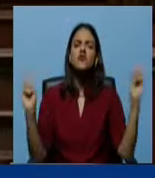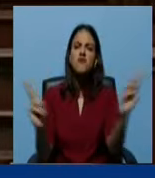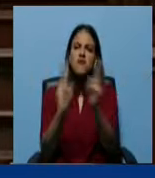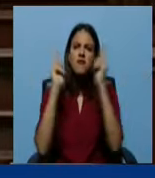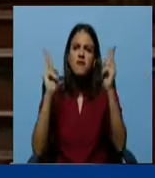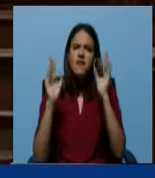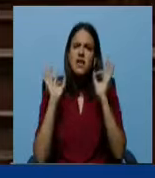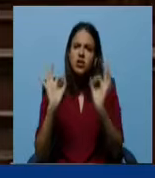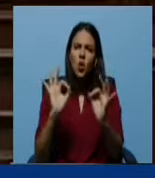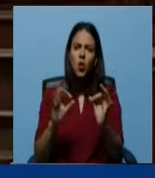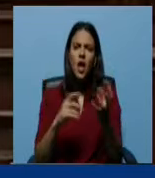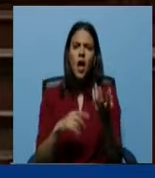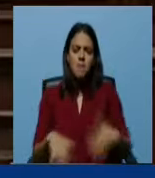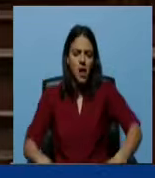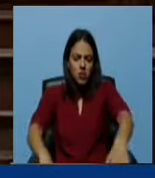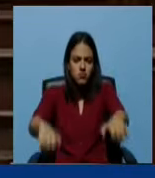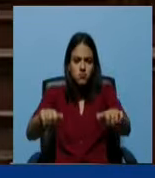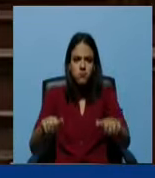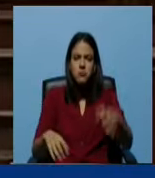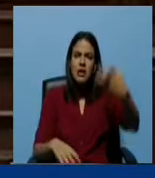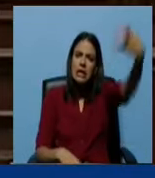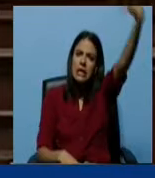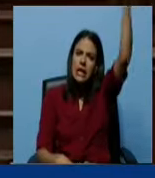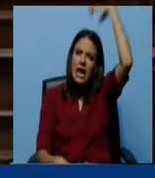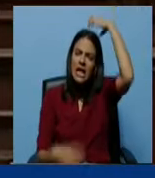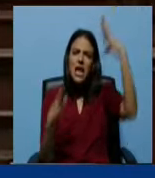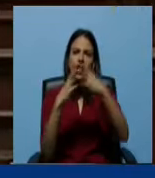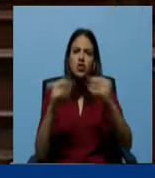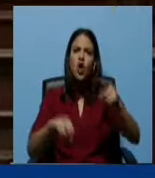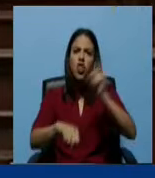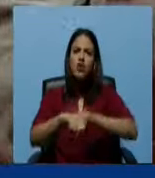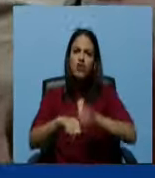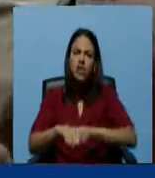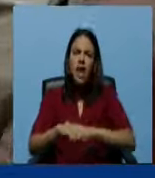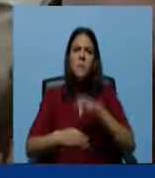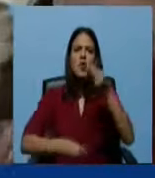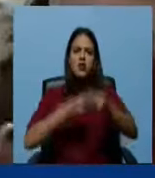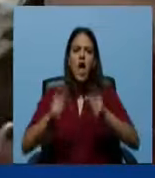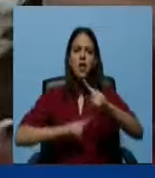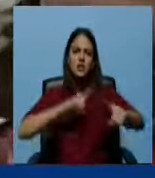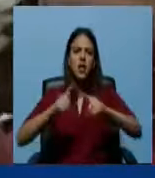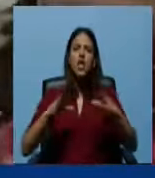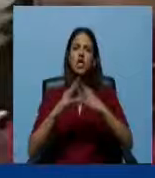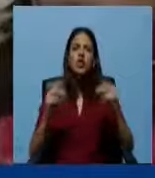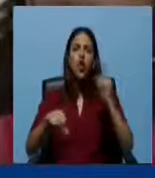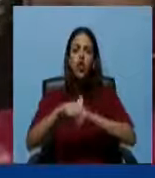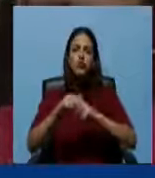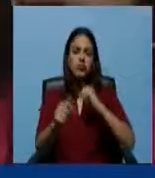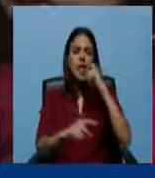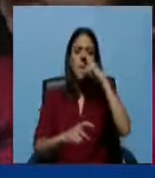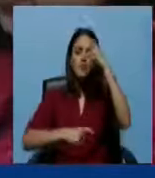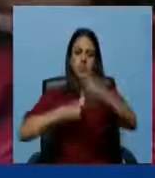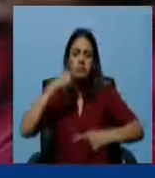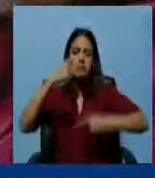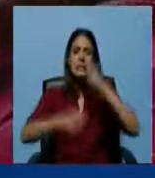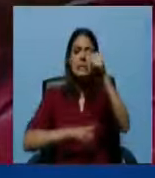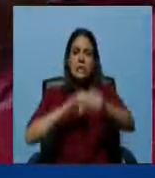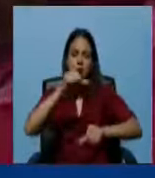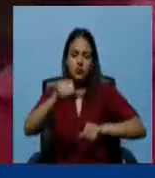victorioso para reinar todos los tiempos que le toca reinar a nuestro Señor Jesucristo. Por los siglos de los